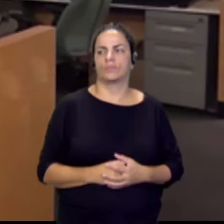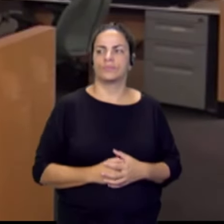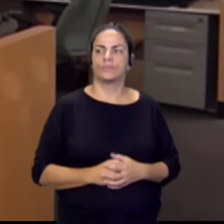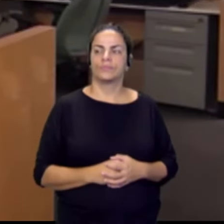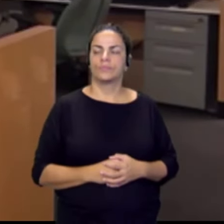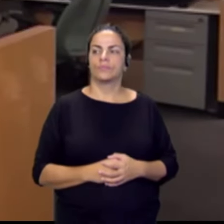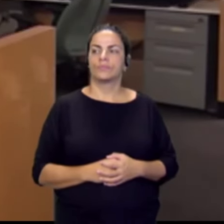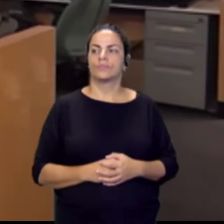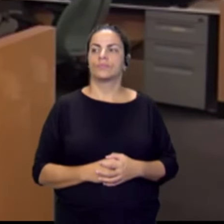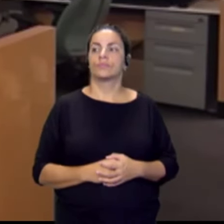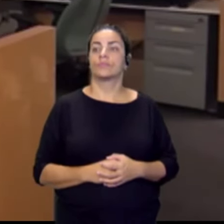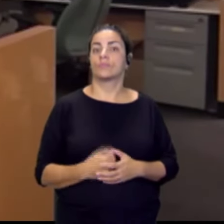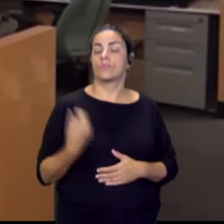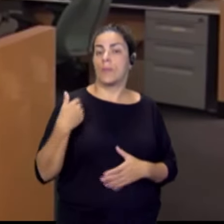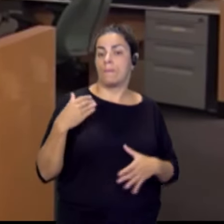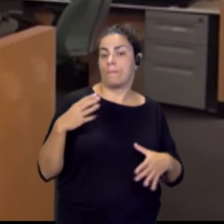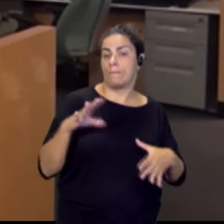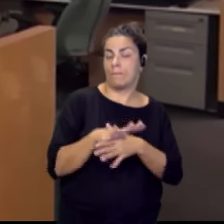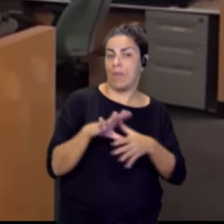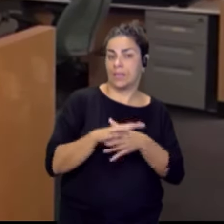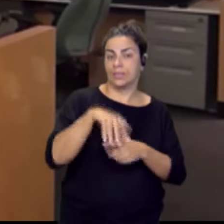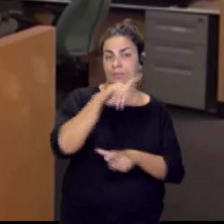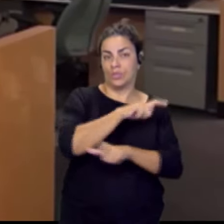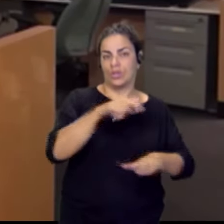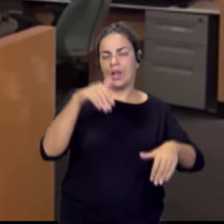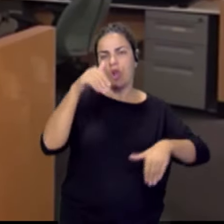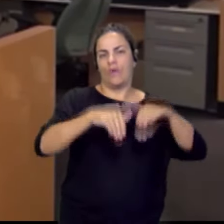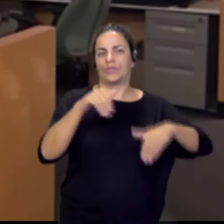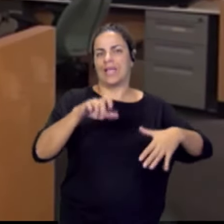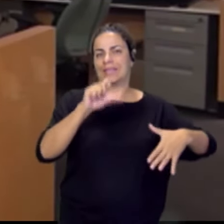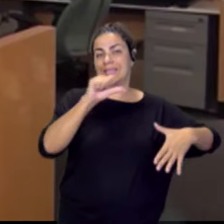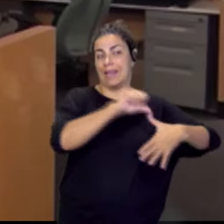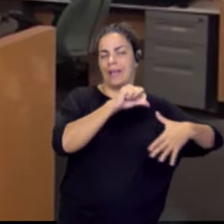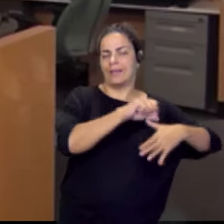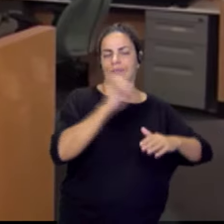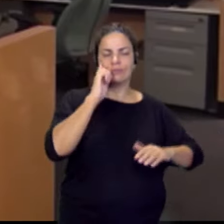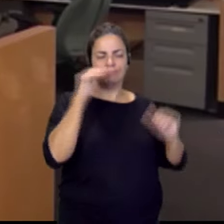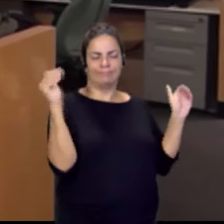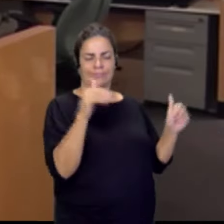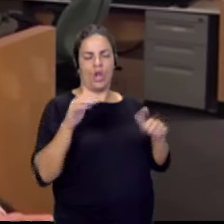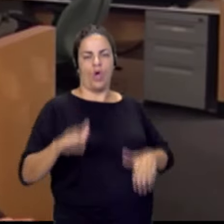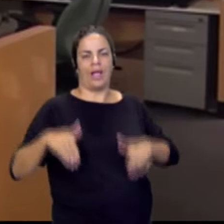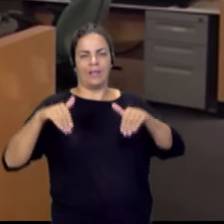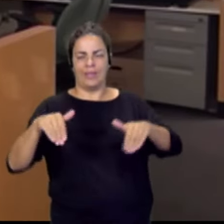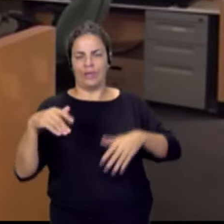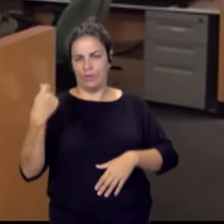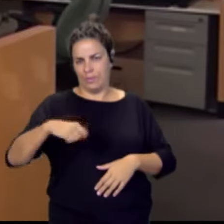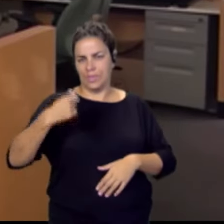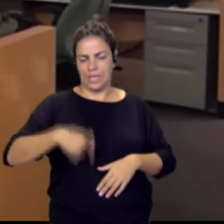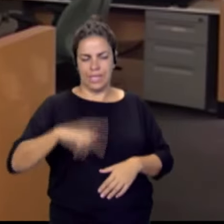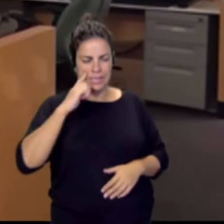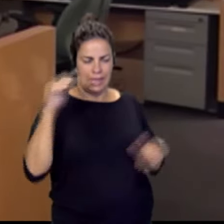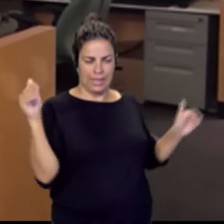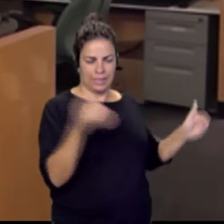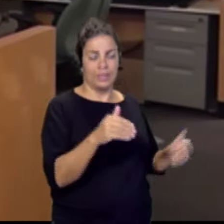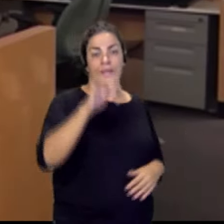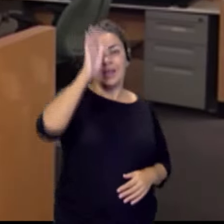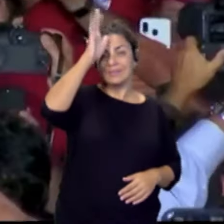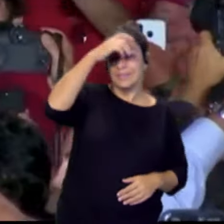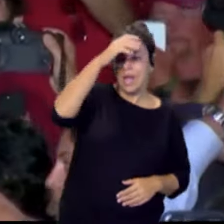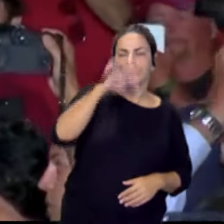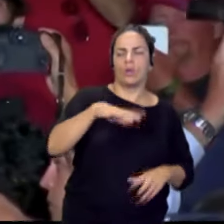Este martes los votantes latinos han sido el foco de los candidatos presidenciales. Donald Trump ha estado haciendo campaña en